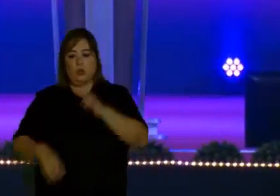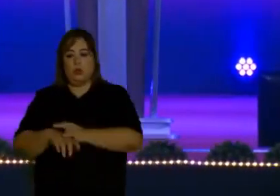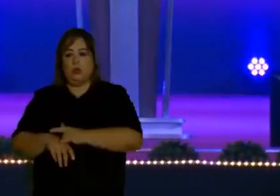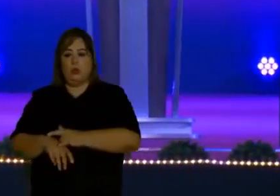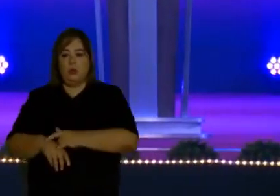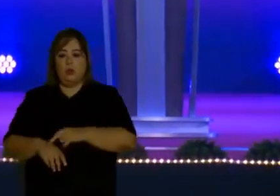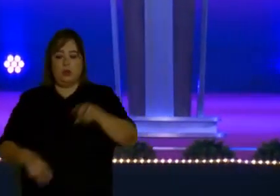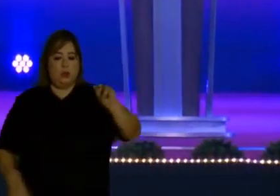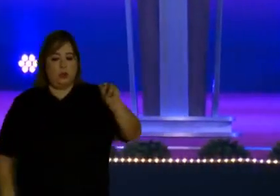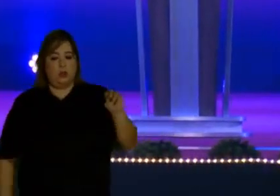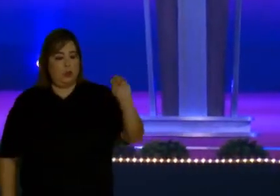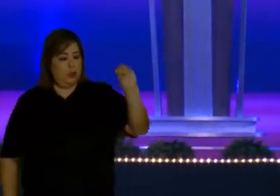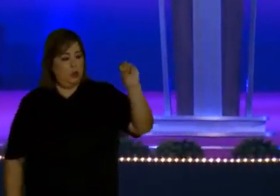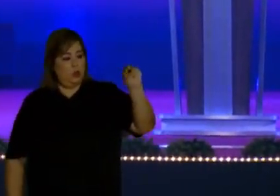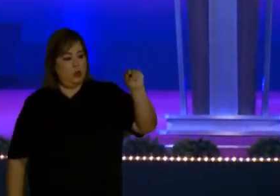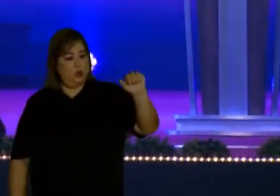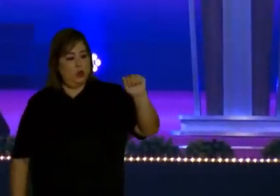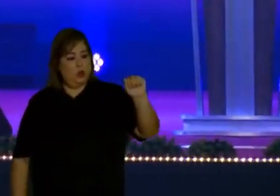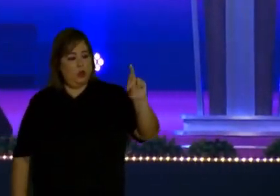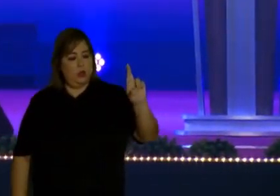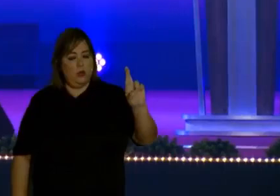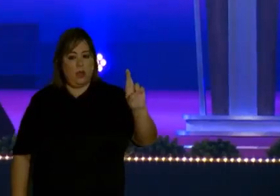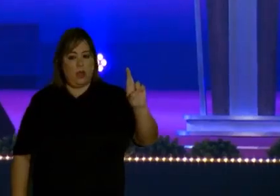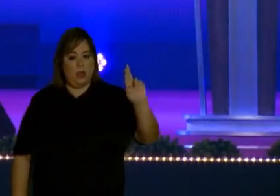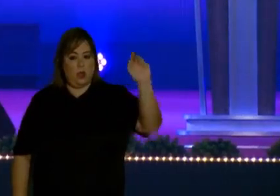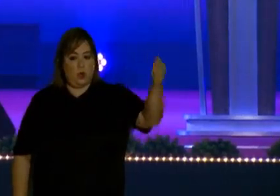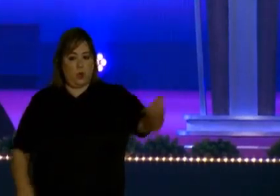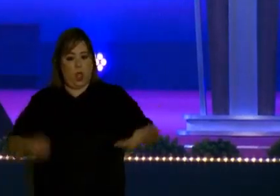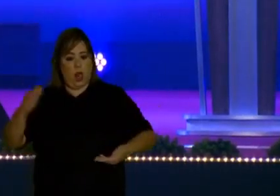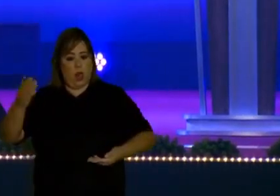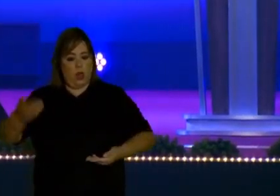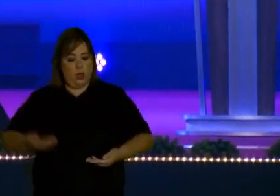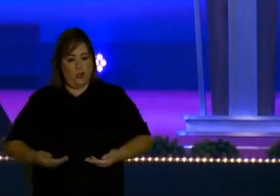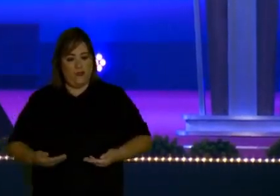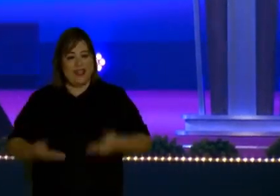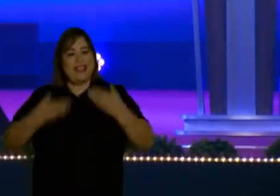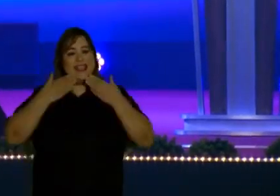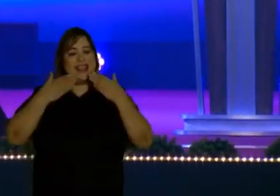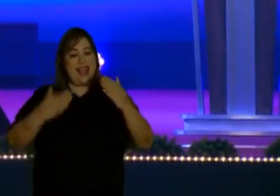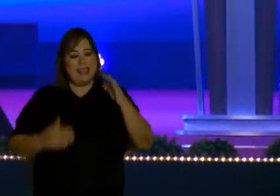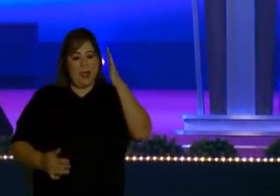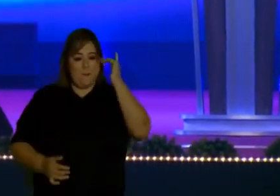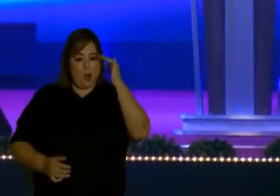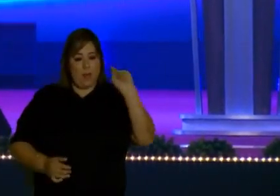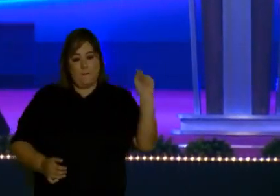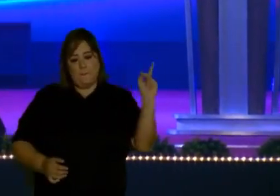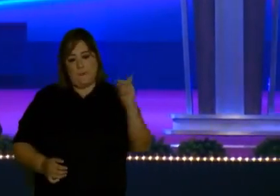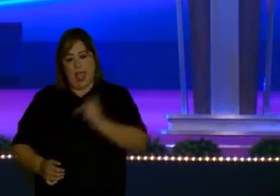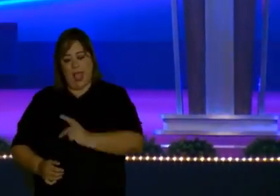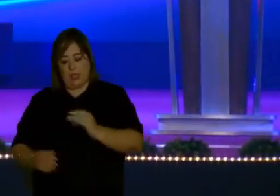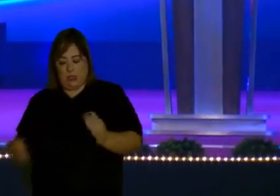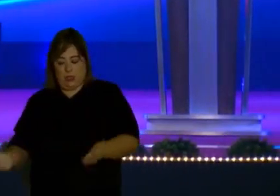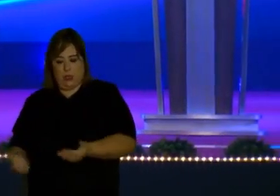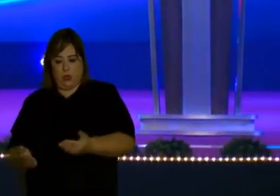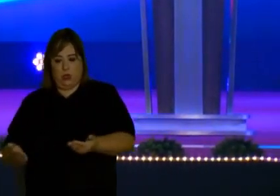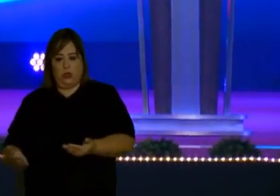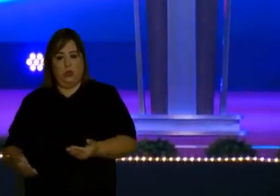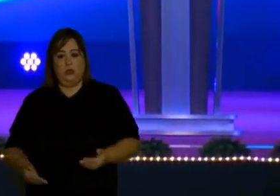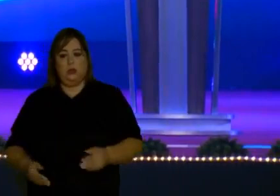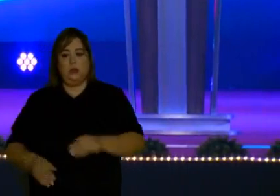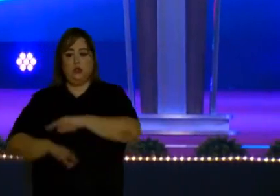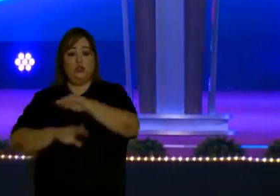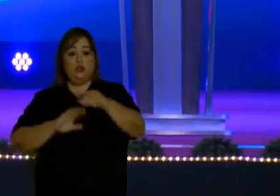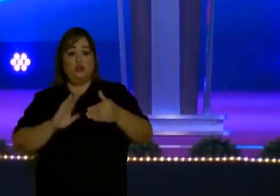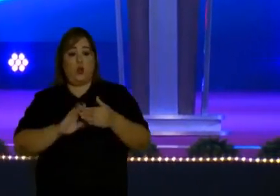Omar, me hiciste falta pandémicamente, gracias por estar aquí ya, te bendigo, mi amor. Saluda a tu familita y a todos los que están